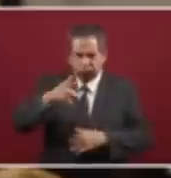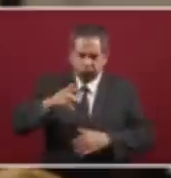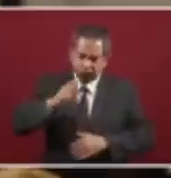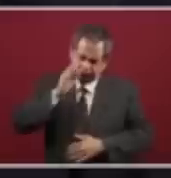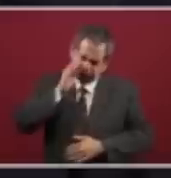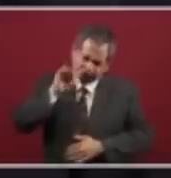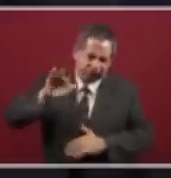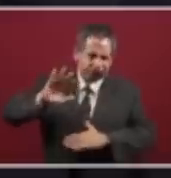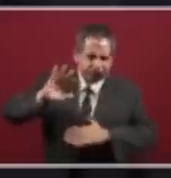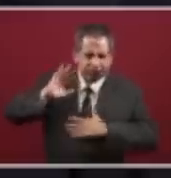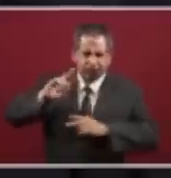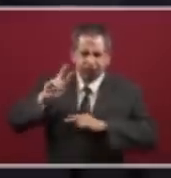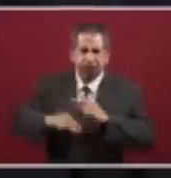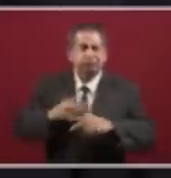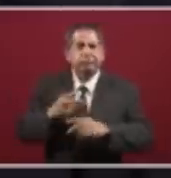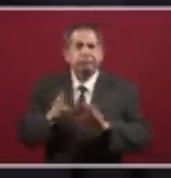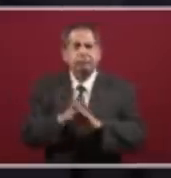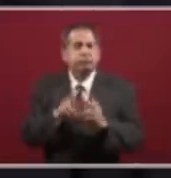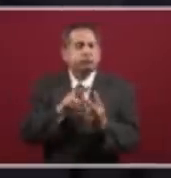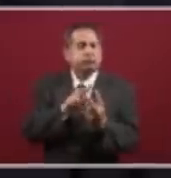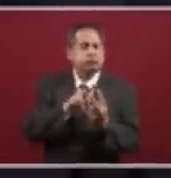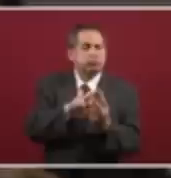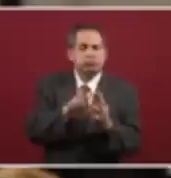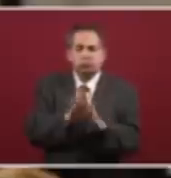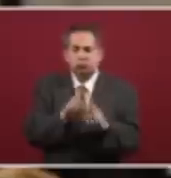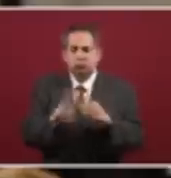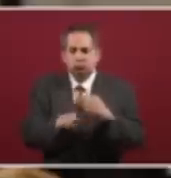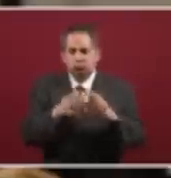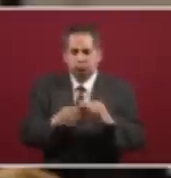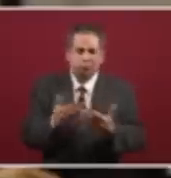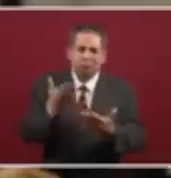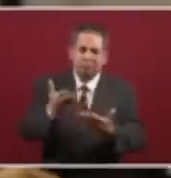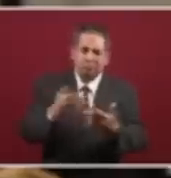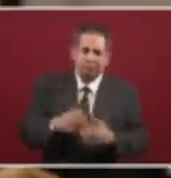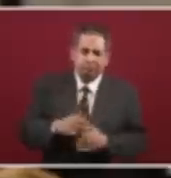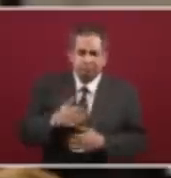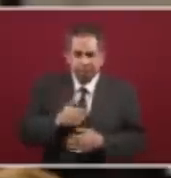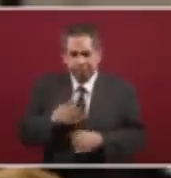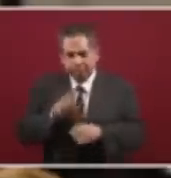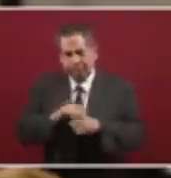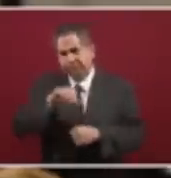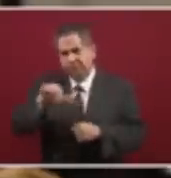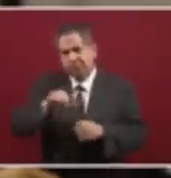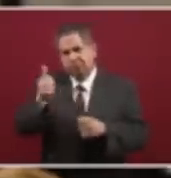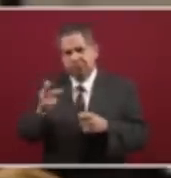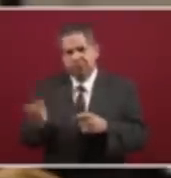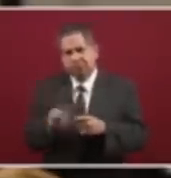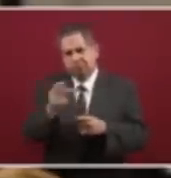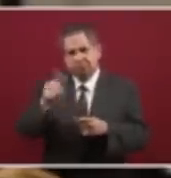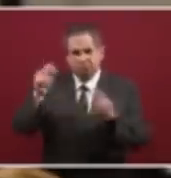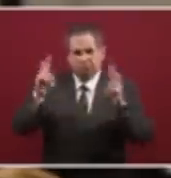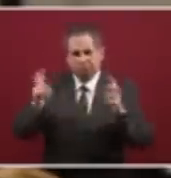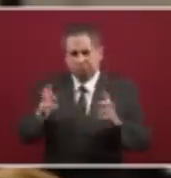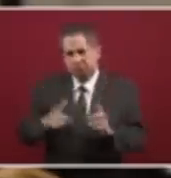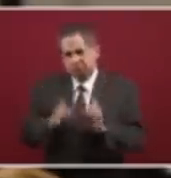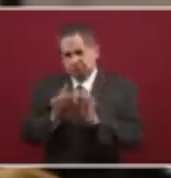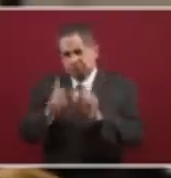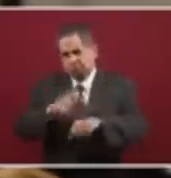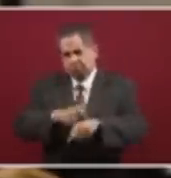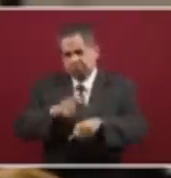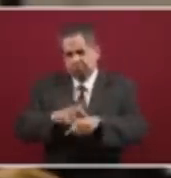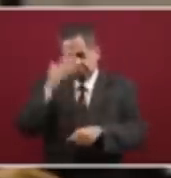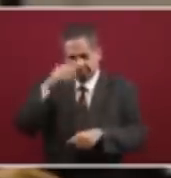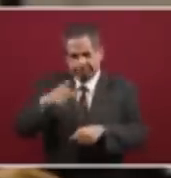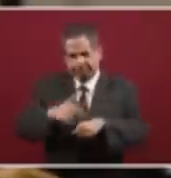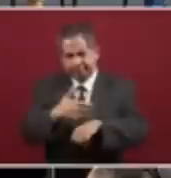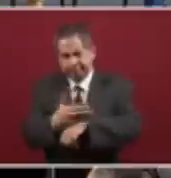mucho al respecto de estas dos situaciones que se están pidiendo y si me permite después que se reporta el sobre tema si acaso es que queda tiempo porque esto